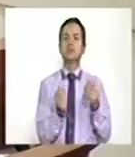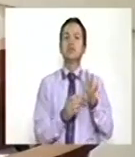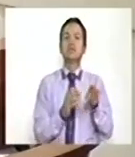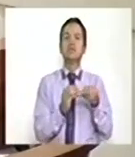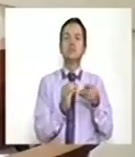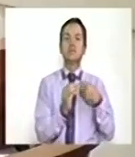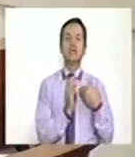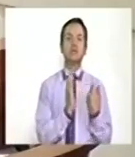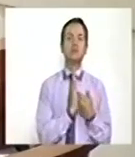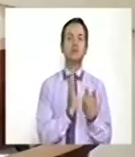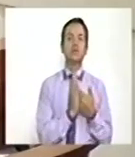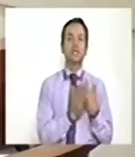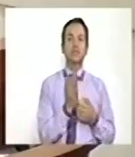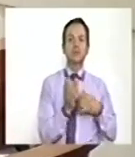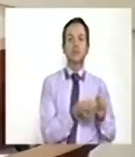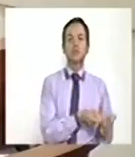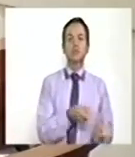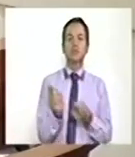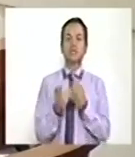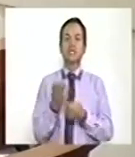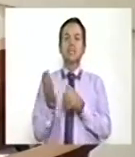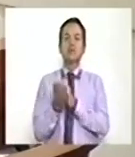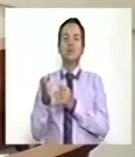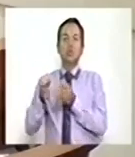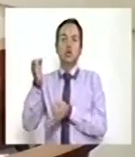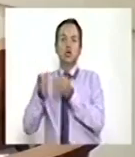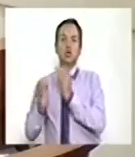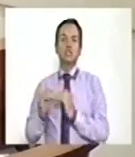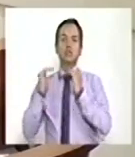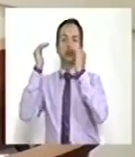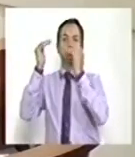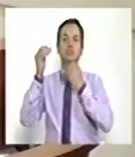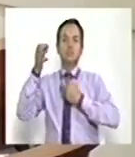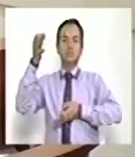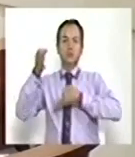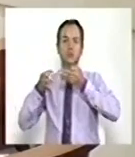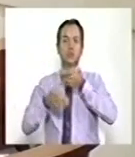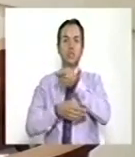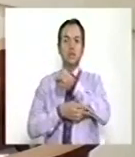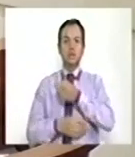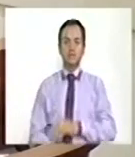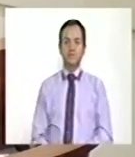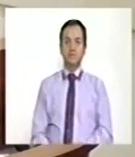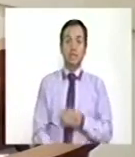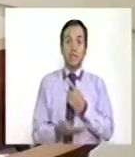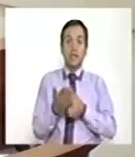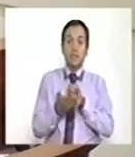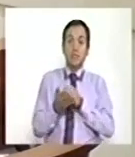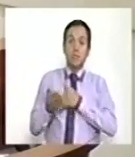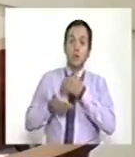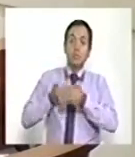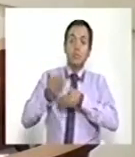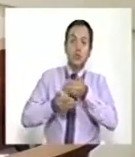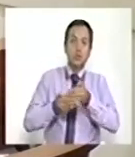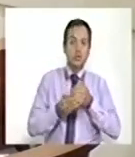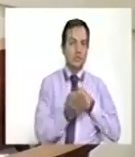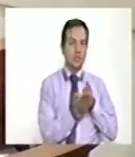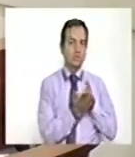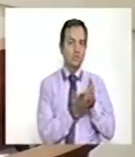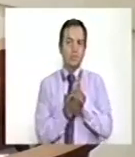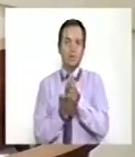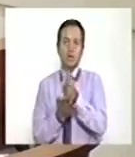pruebas trasladadas a la Corte Suprema de Justicia de los diferentes procesos que tanto en la